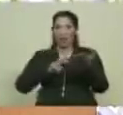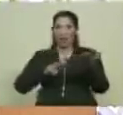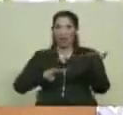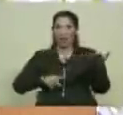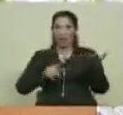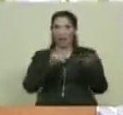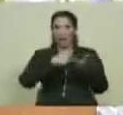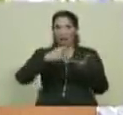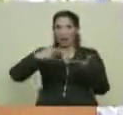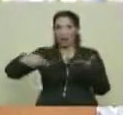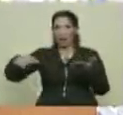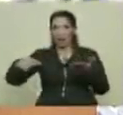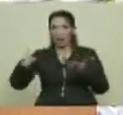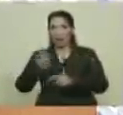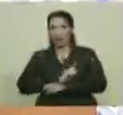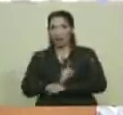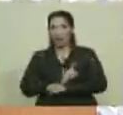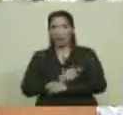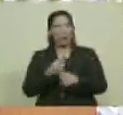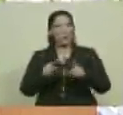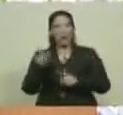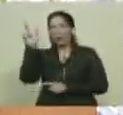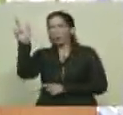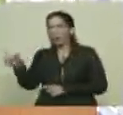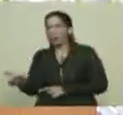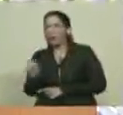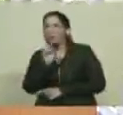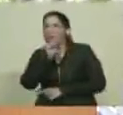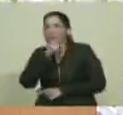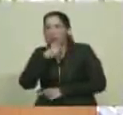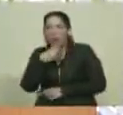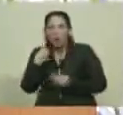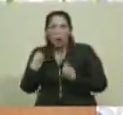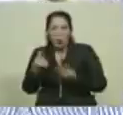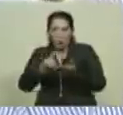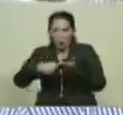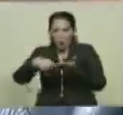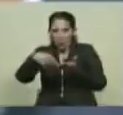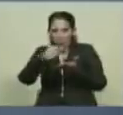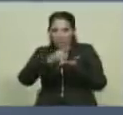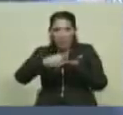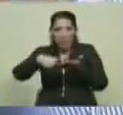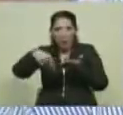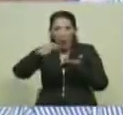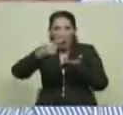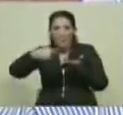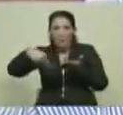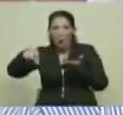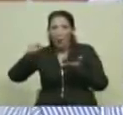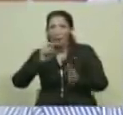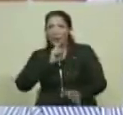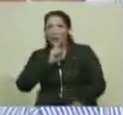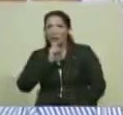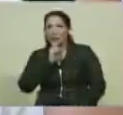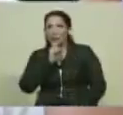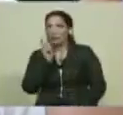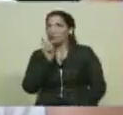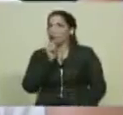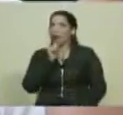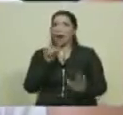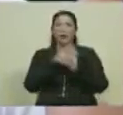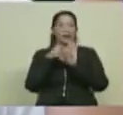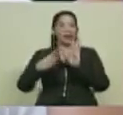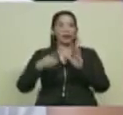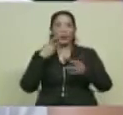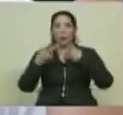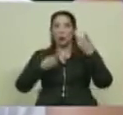rápido. Pero para un señor, una señora que no sabía ni siquiera poner su nombre, y al no poner su nombre no tenía ningún derecho político.